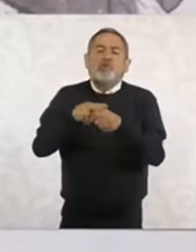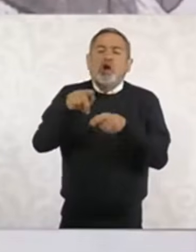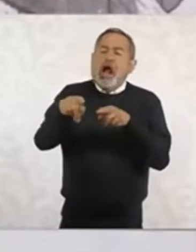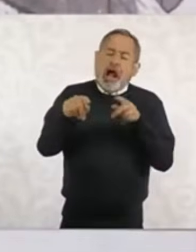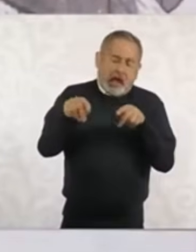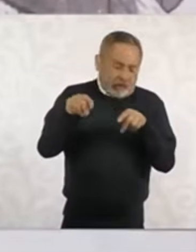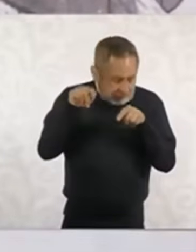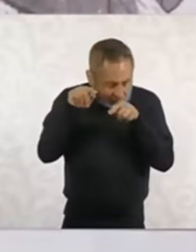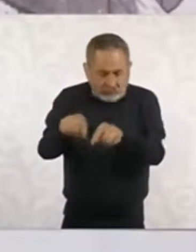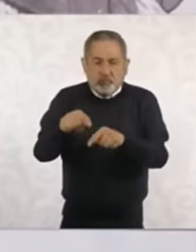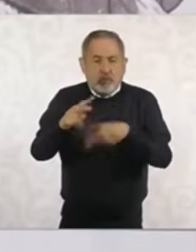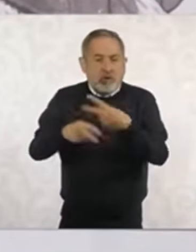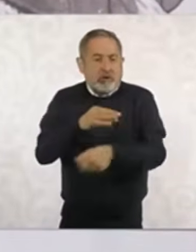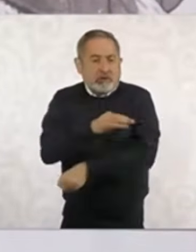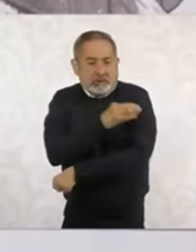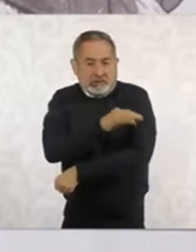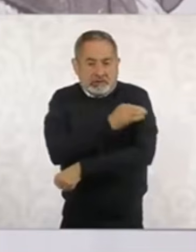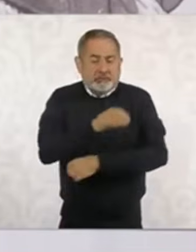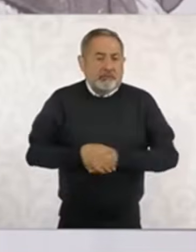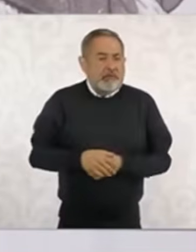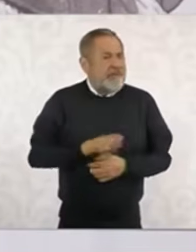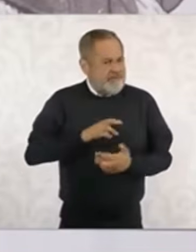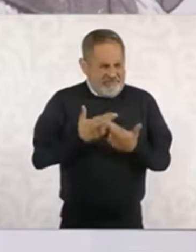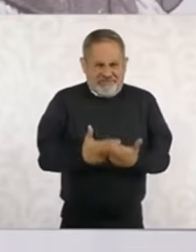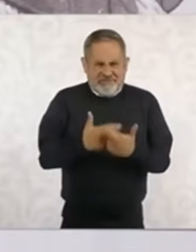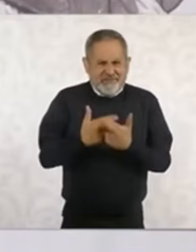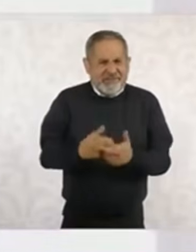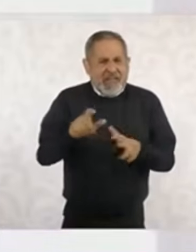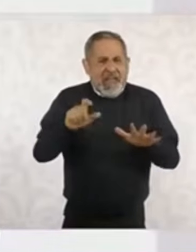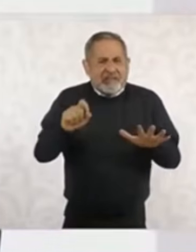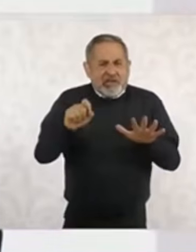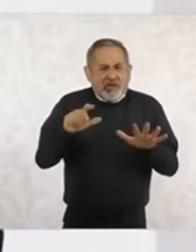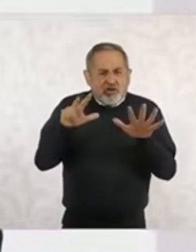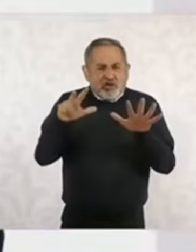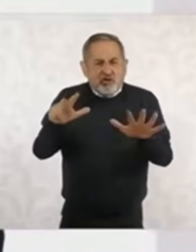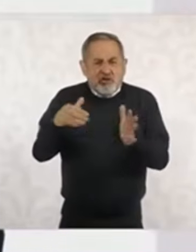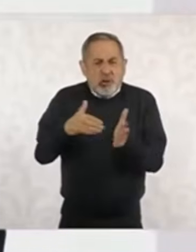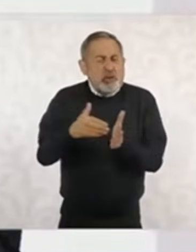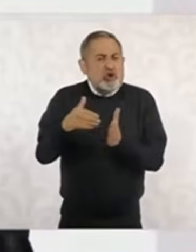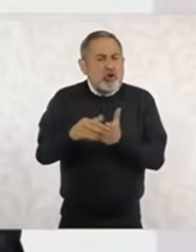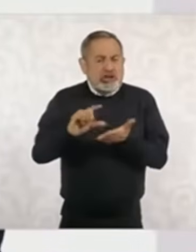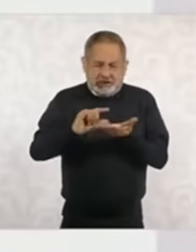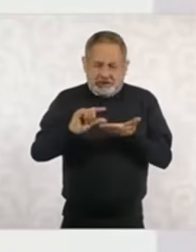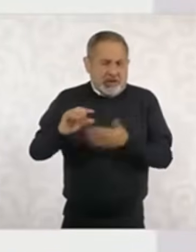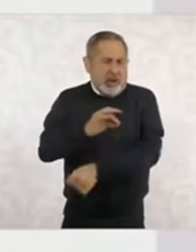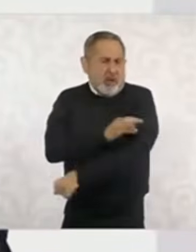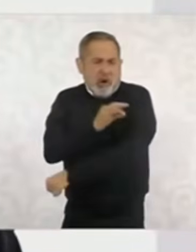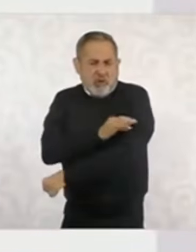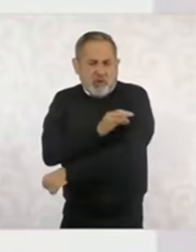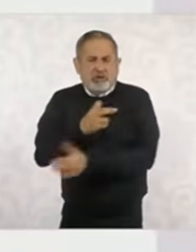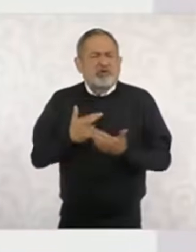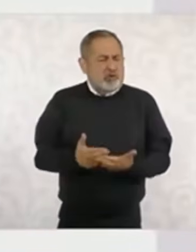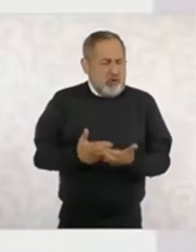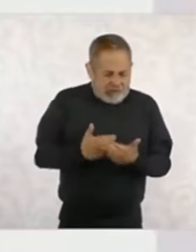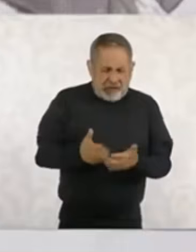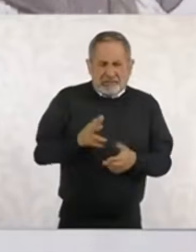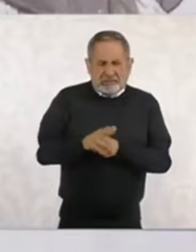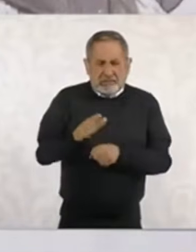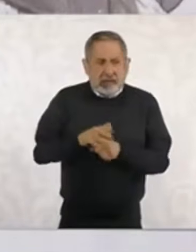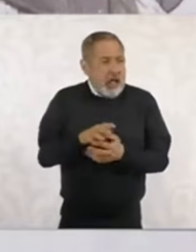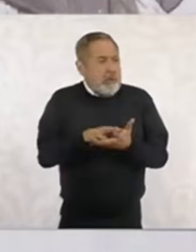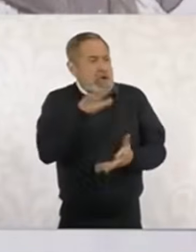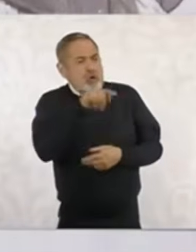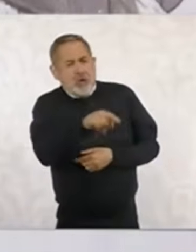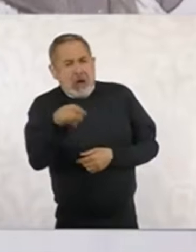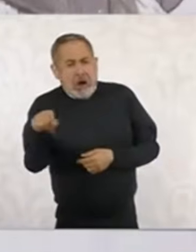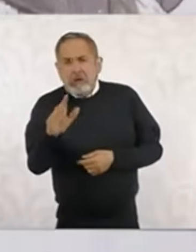general. Hay 28 millones de vacunas que son suficientes, incluso nos van a sobrar porque la mayoría de esos niños ya